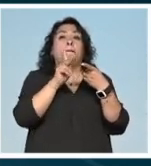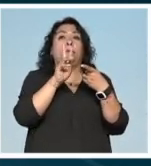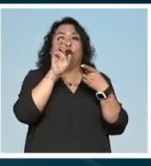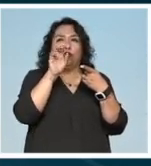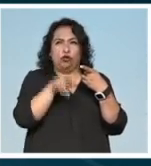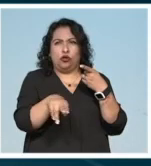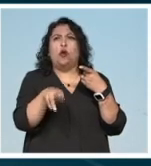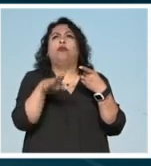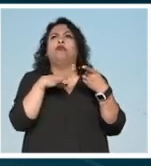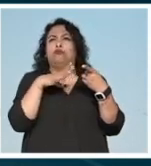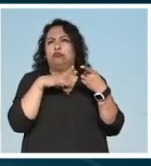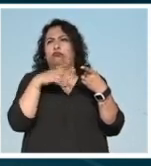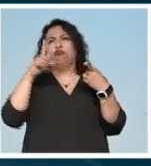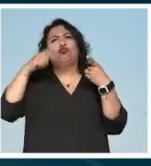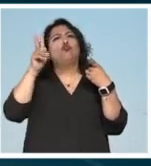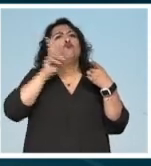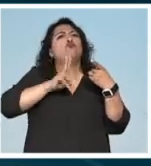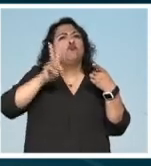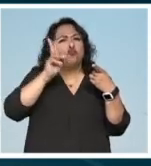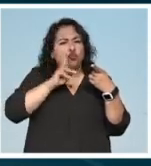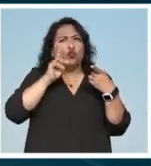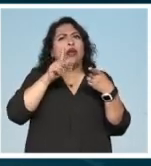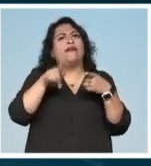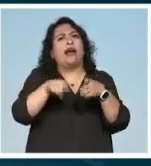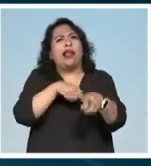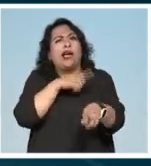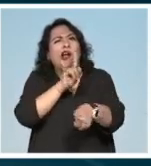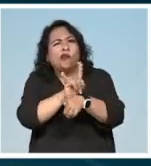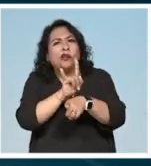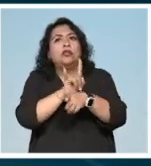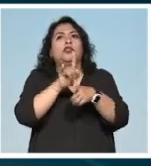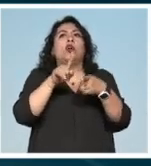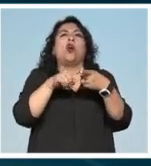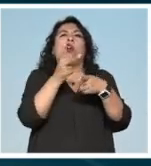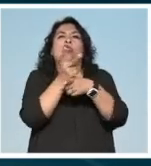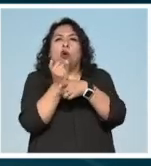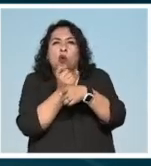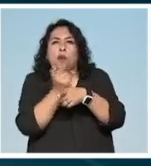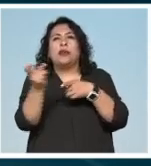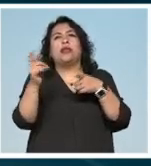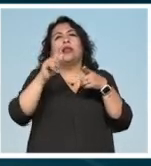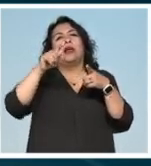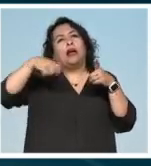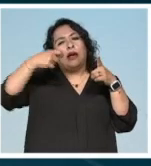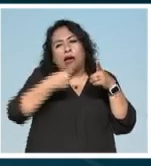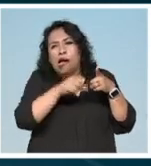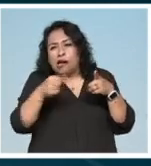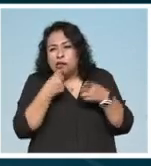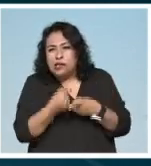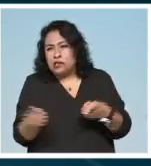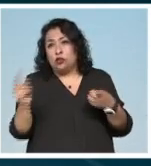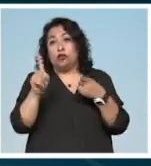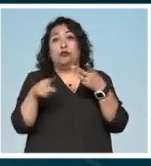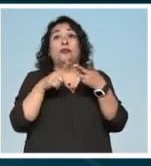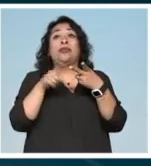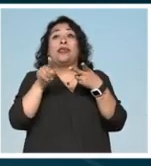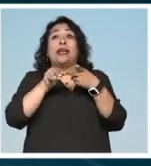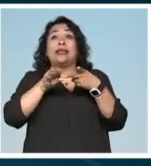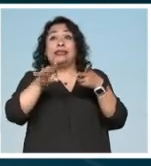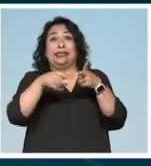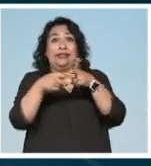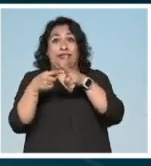se da cabida a proyectos de cine experimental, largometrajes de ficción, documentales, cine para las infancias, entre otras. Del lado de la exhibición